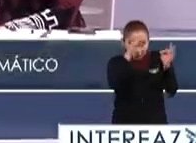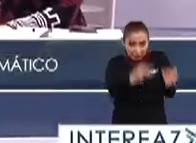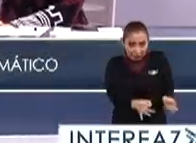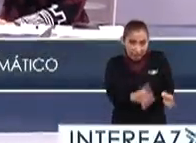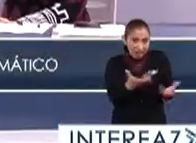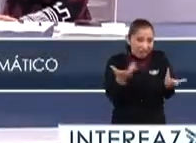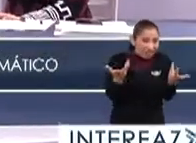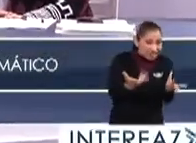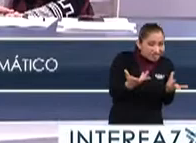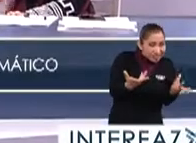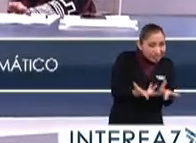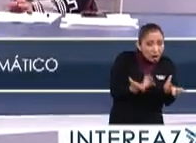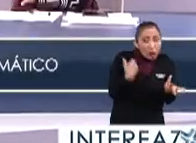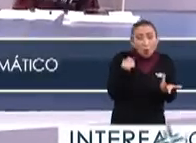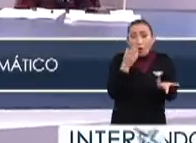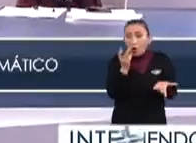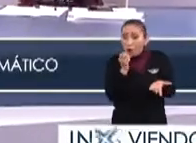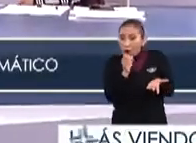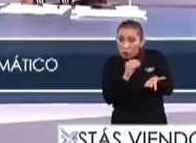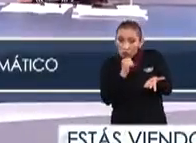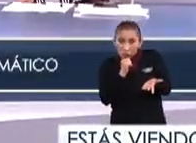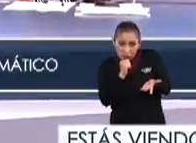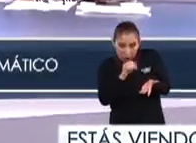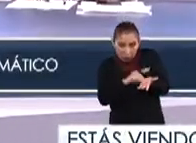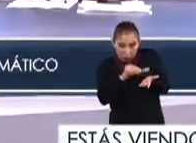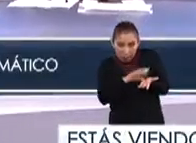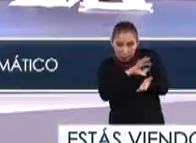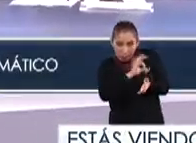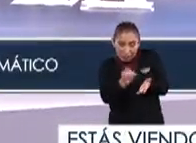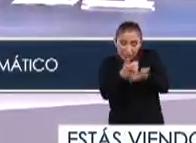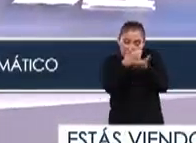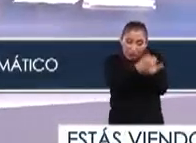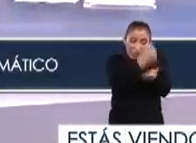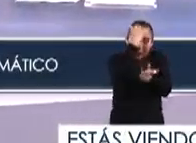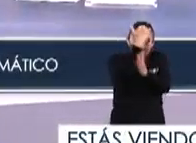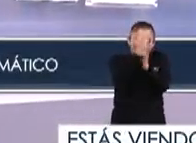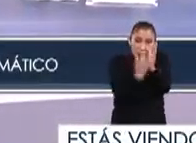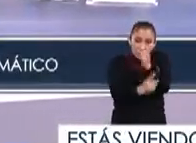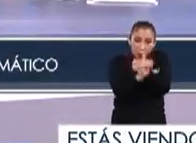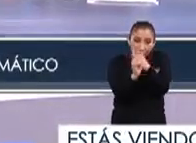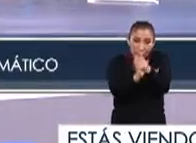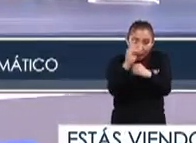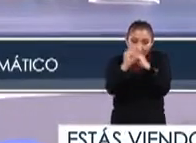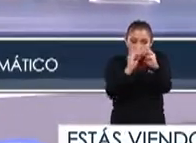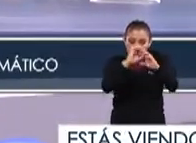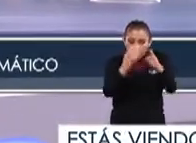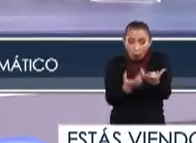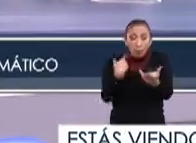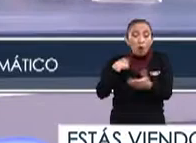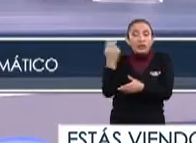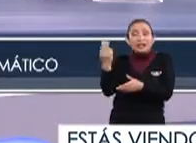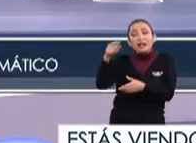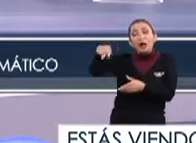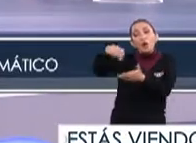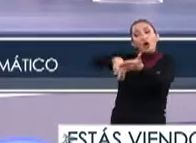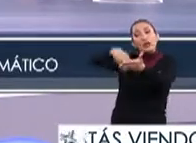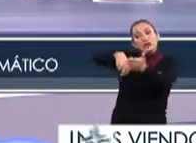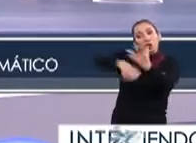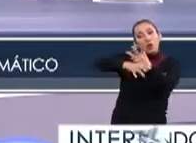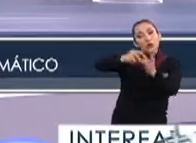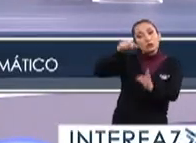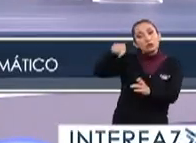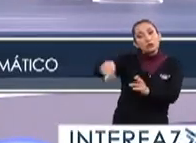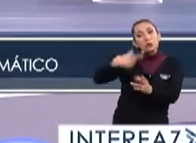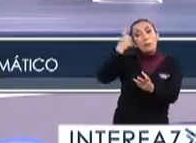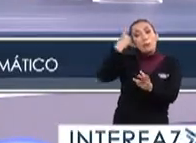Es decir, ¿todavía vale la pena seguir para alcanzar esos objetivos o se necesita reajustar estas metas para poder detener